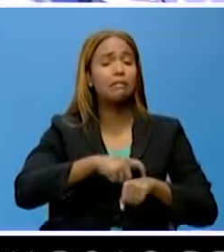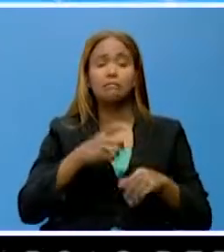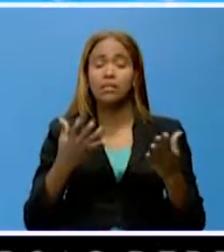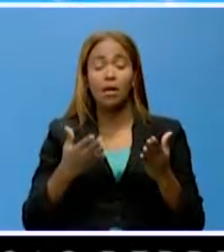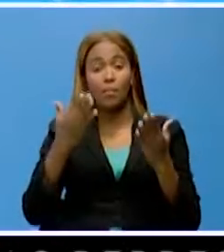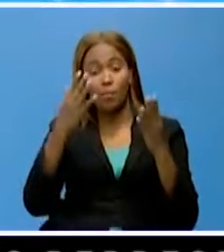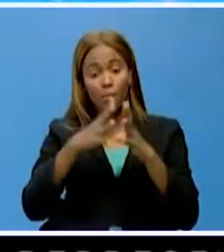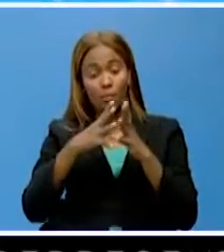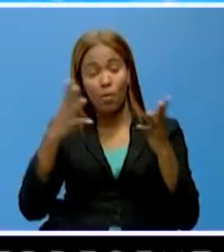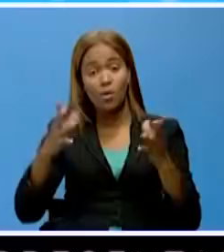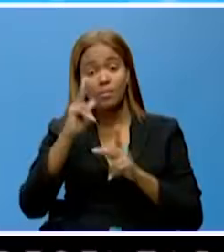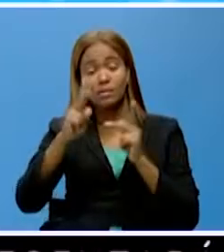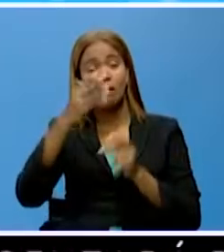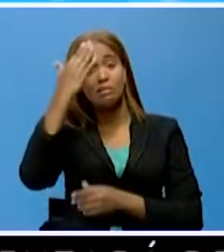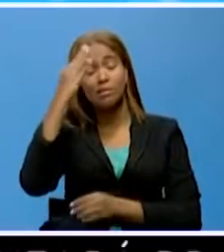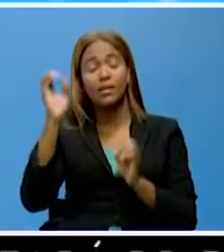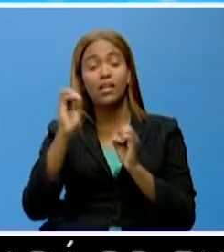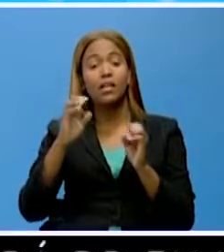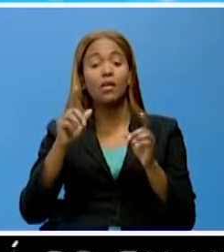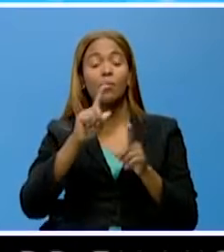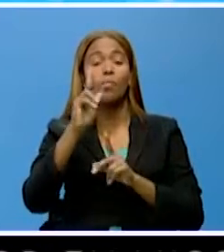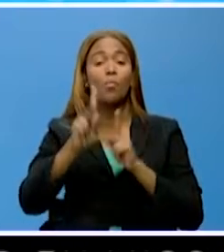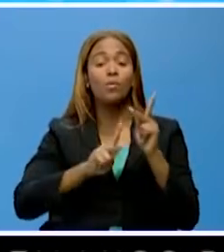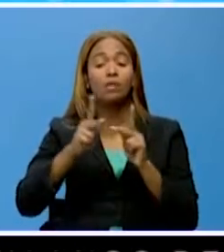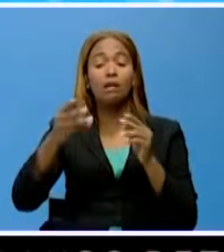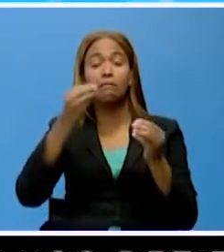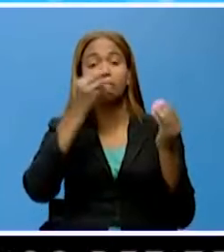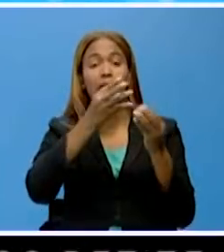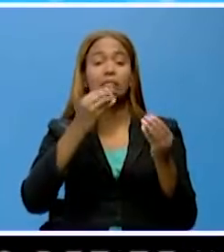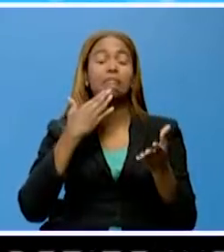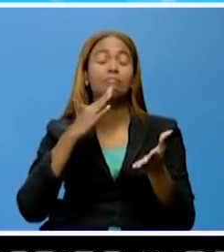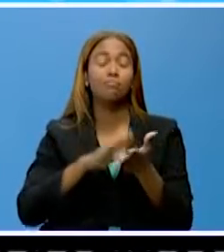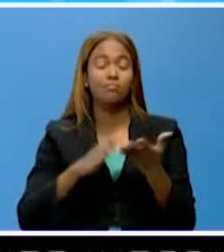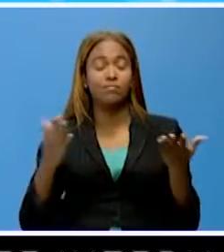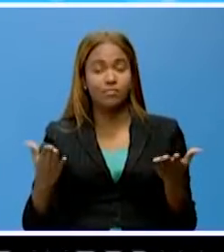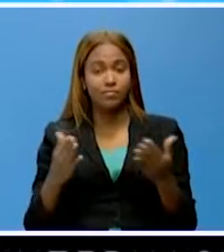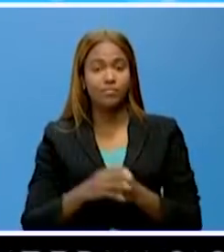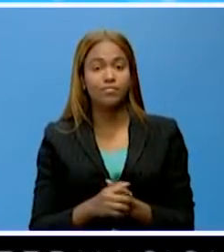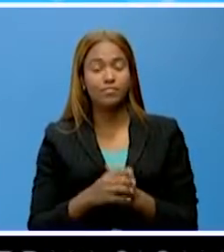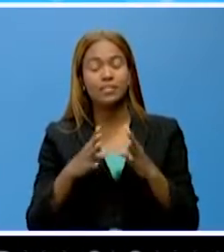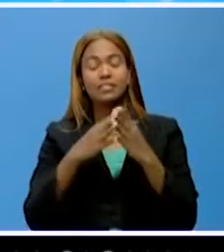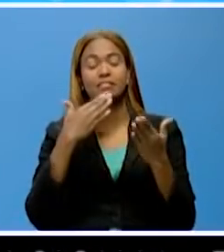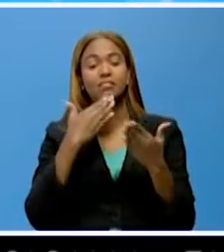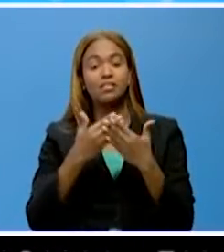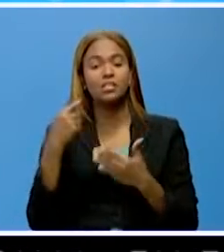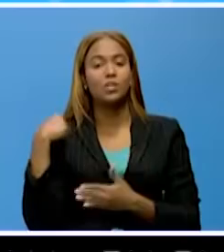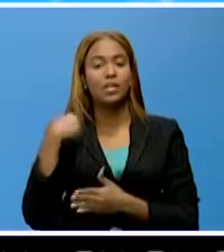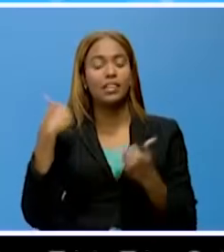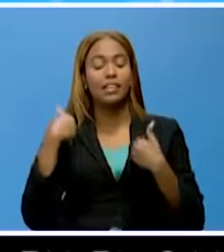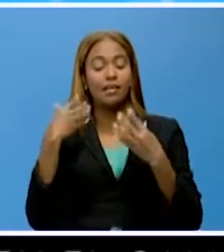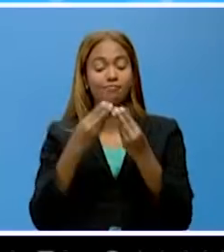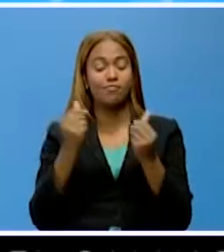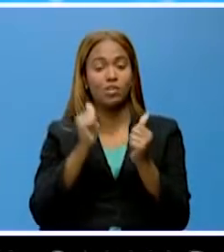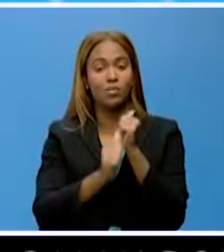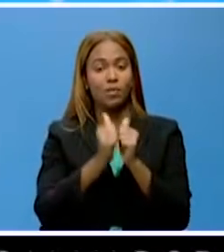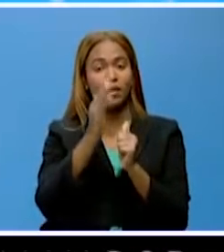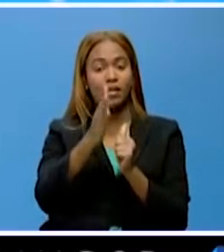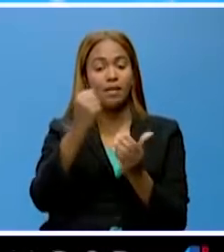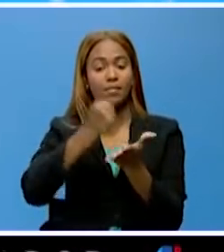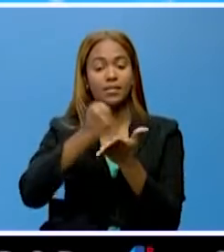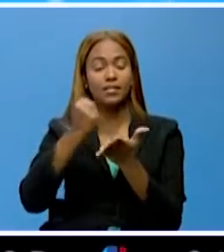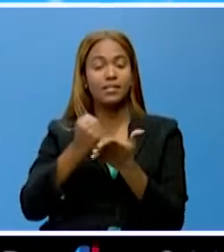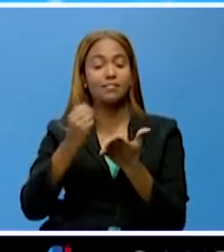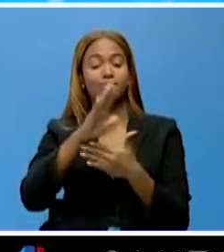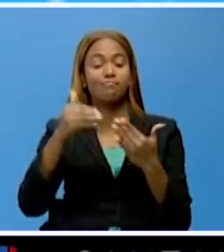bueno. Hay mucho desconocimiento sí, y sí. Hay mucha gente informando mal. Muy bien. Así que enhorabuena. Nosotros tenemos la solución, visa segura y todo